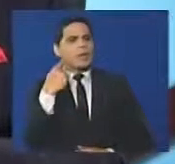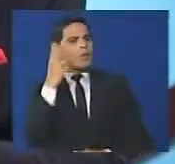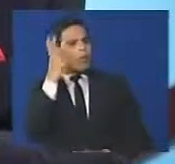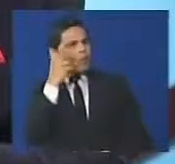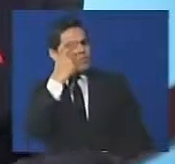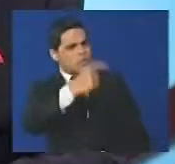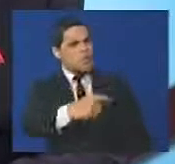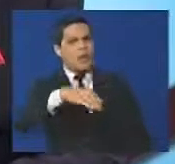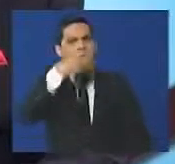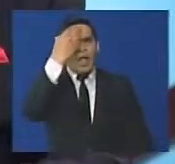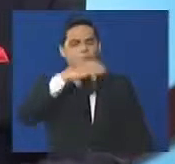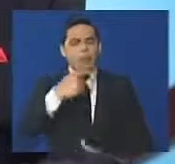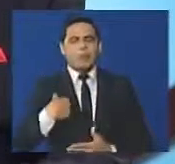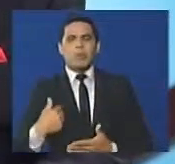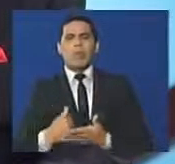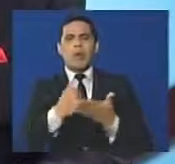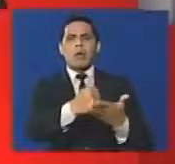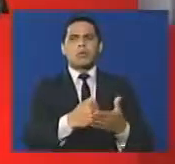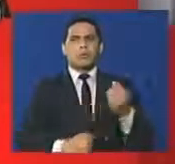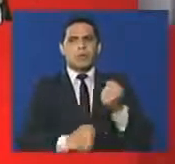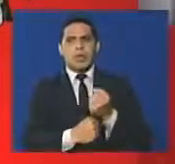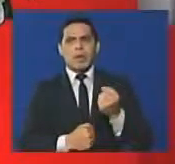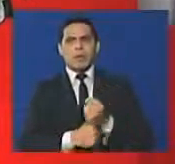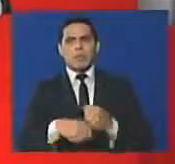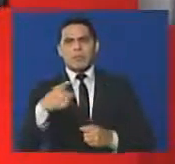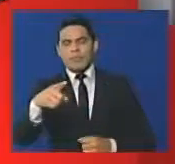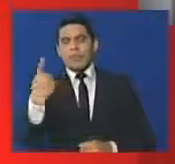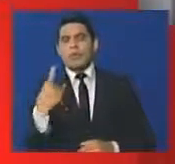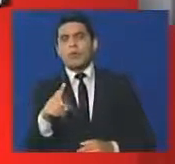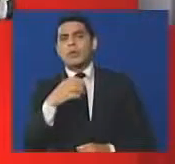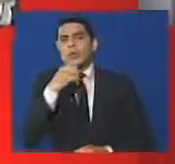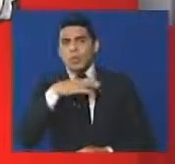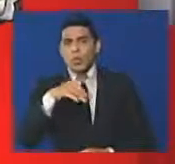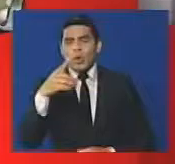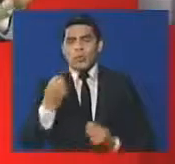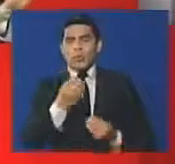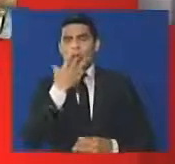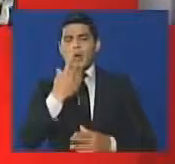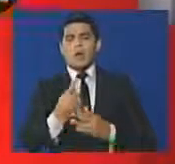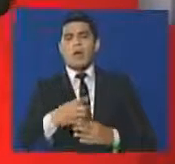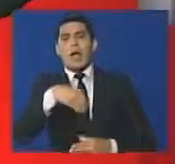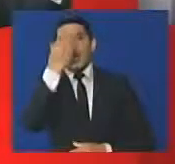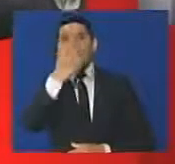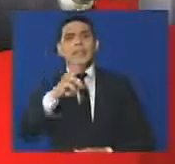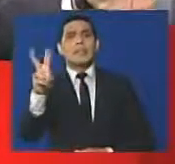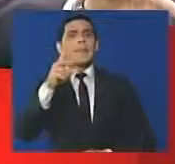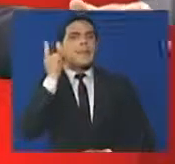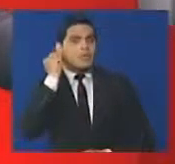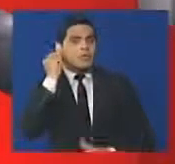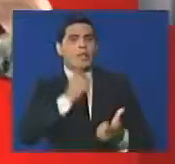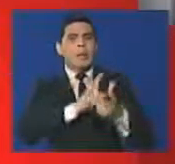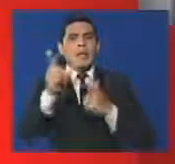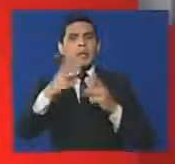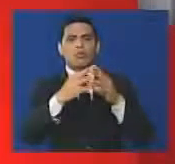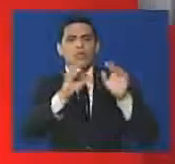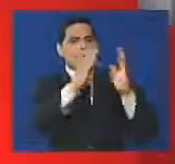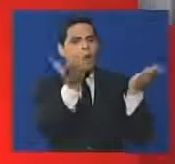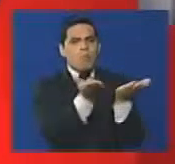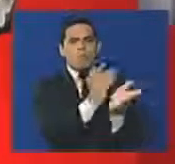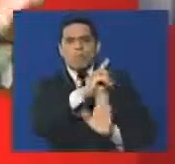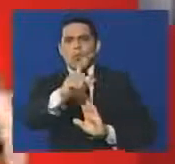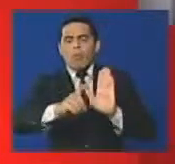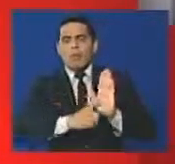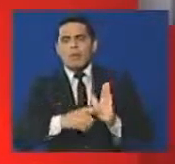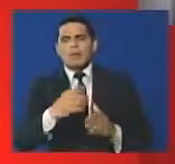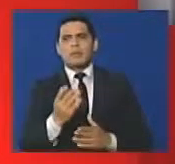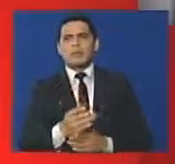los he ayudado a que cante. Y hay una anécdota muy buena de una cantante venezolana que está en el mundo entero y que